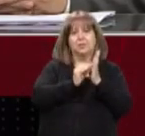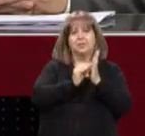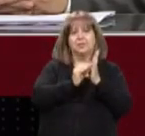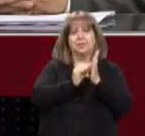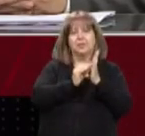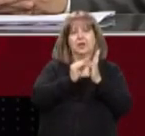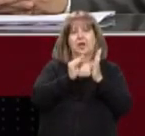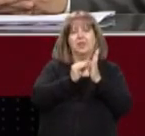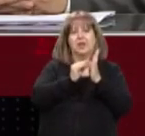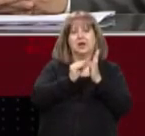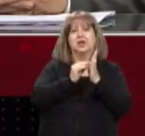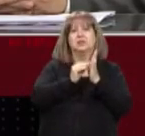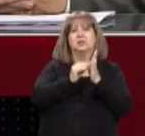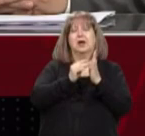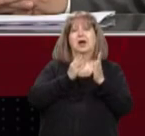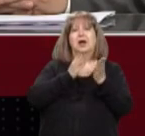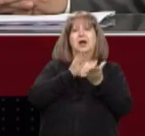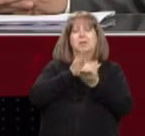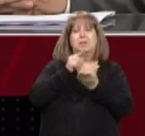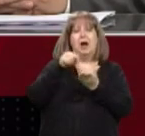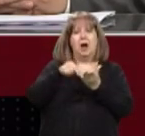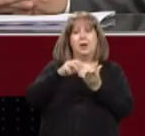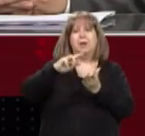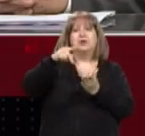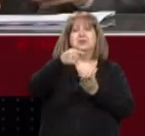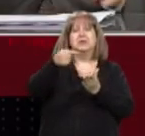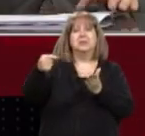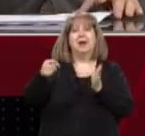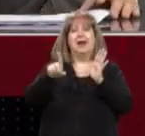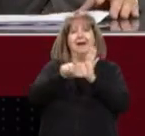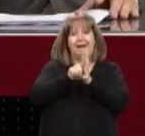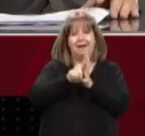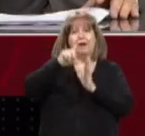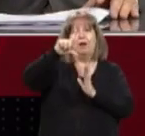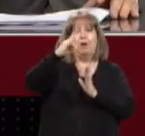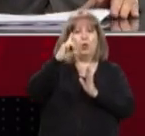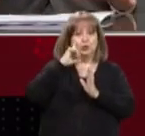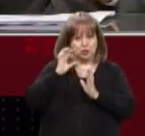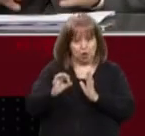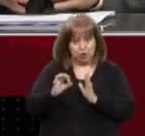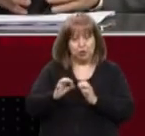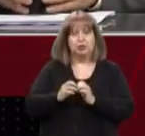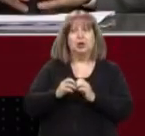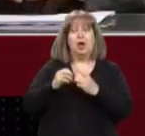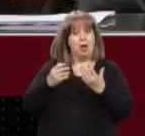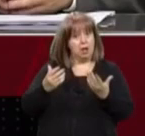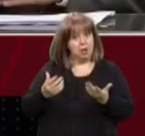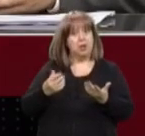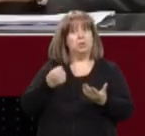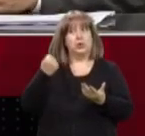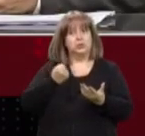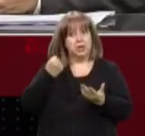ser entrada la ley Lucio en las extraordinarias de ahora, de la semana que viene. O sea, ayer lo llamó Alberto Fernández y le confirmó que